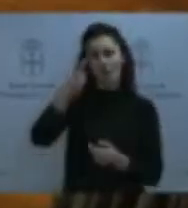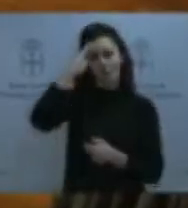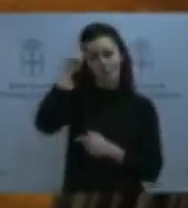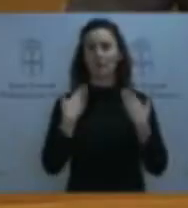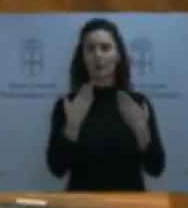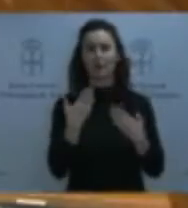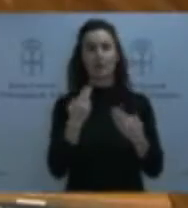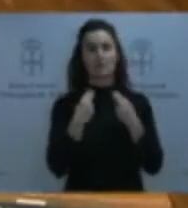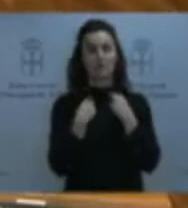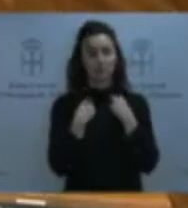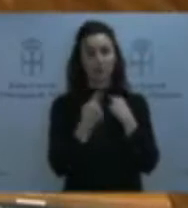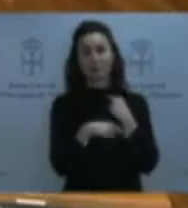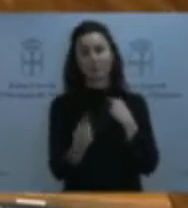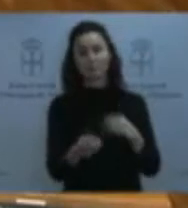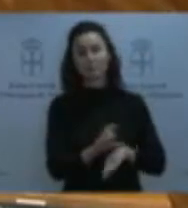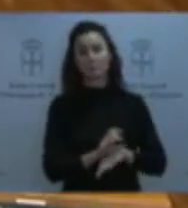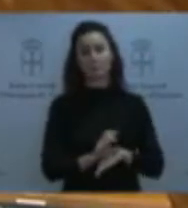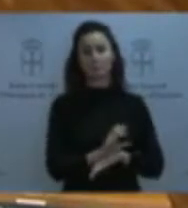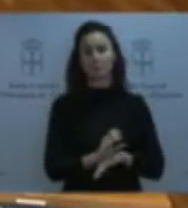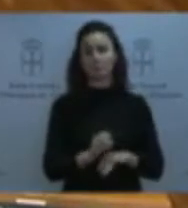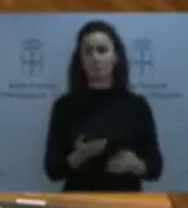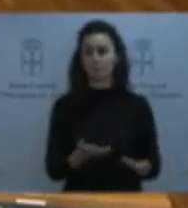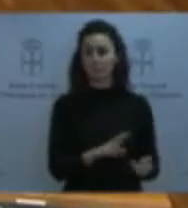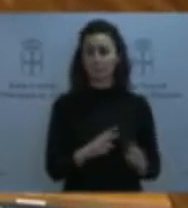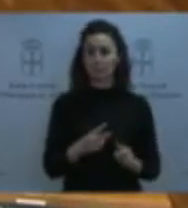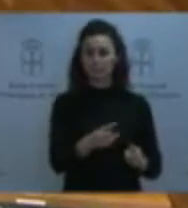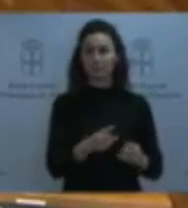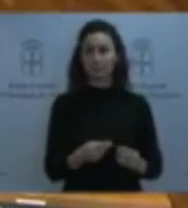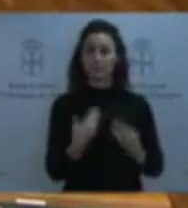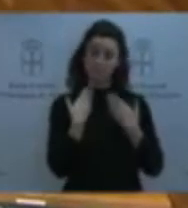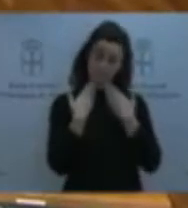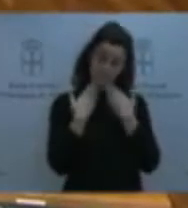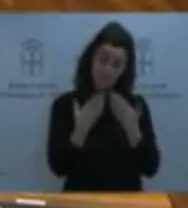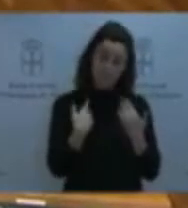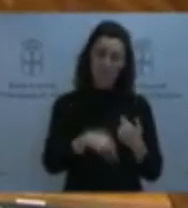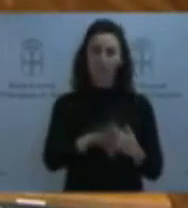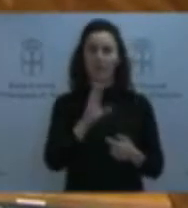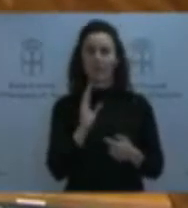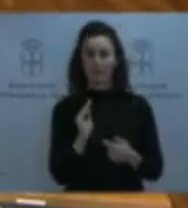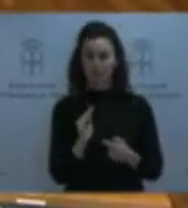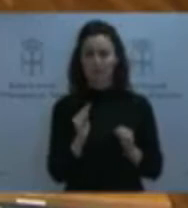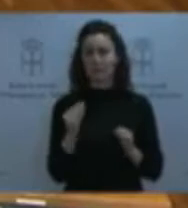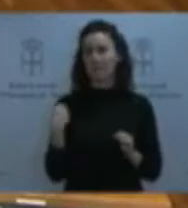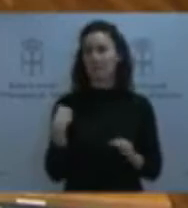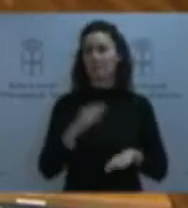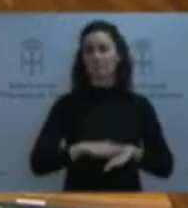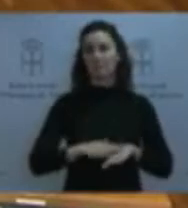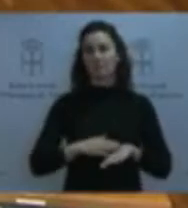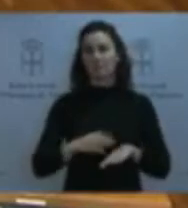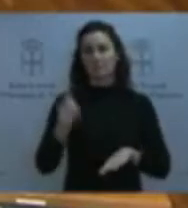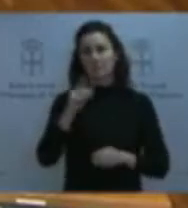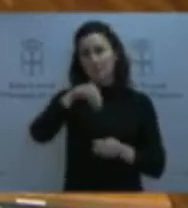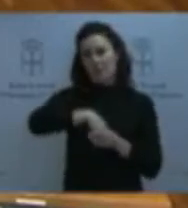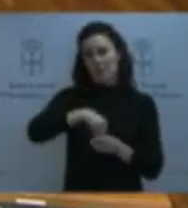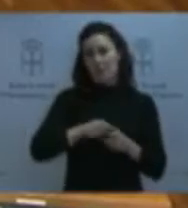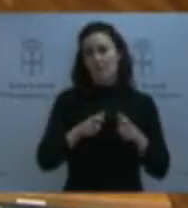afectadas? Muchas gracias, señor Ram. Le entiendo claramente que haga esta pregunta, dado el conocimiento interno que tiene del área de gestión clínica